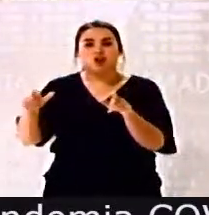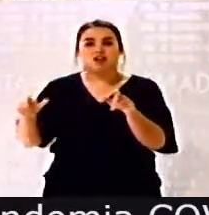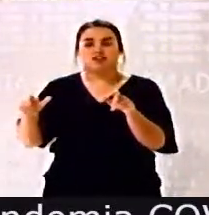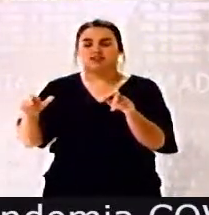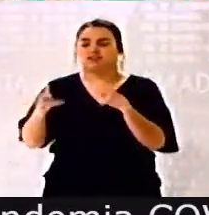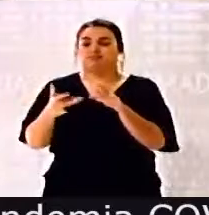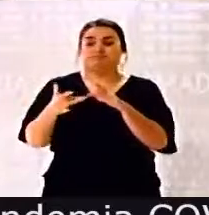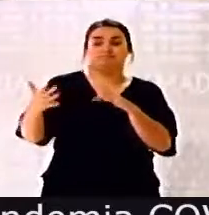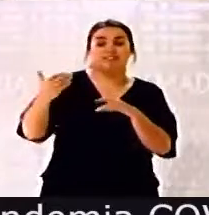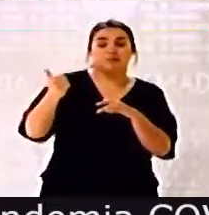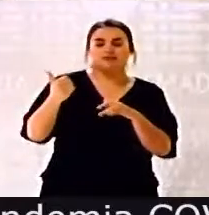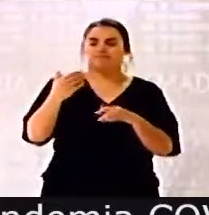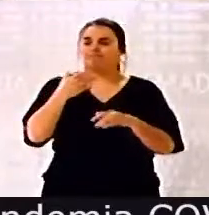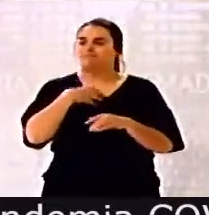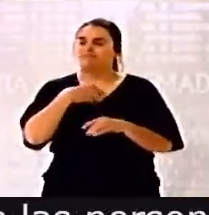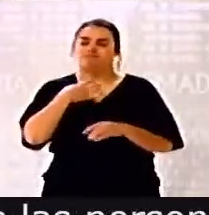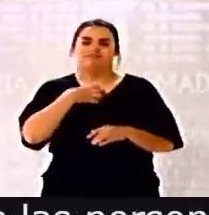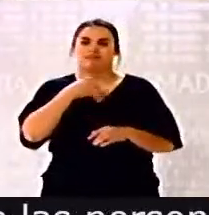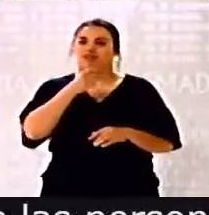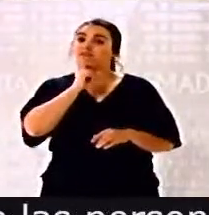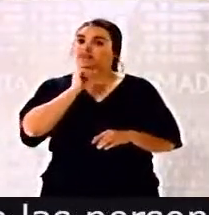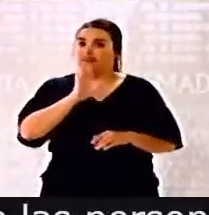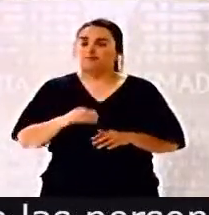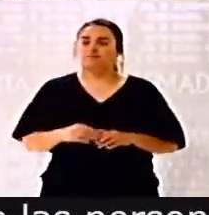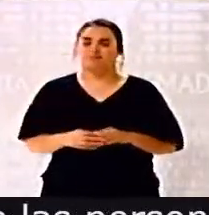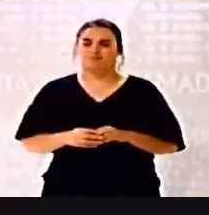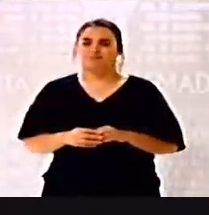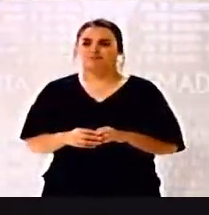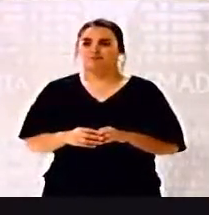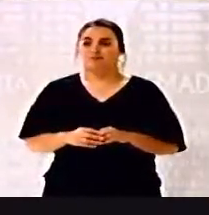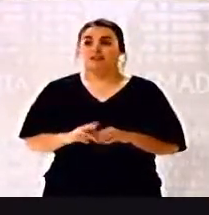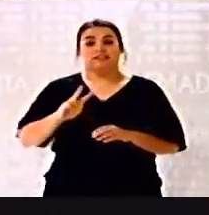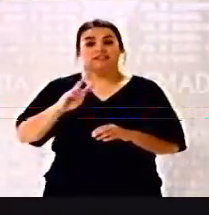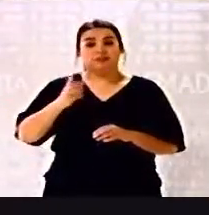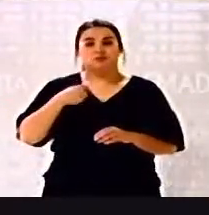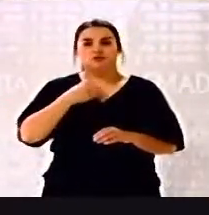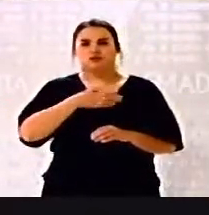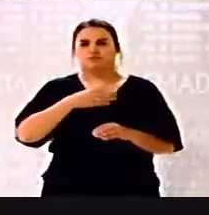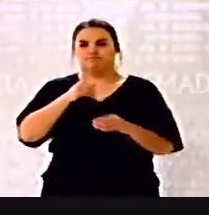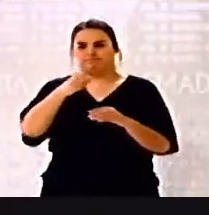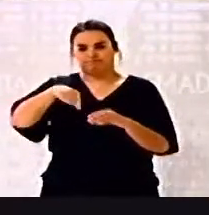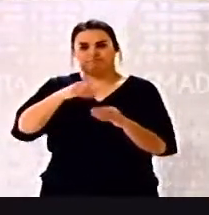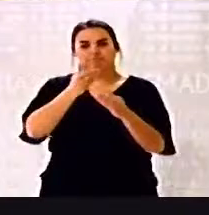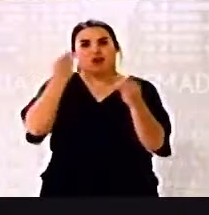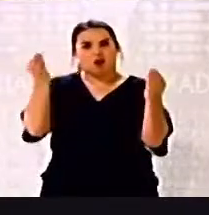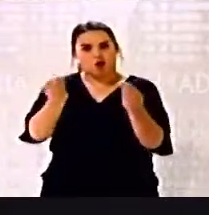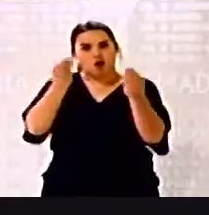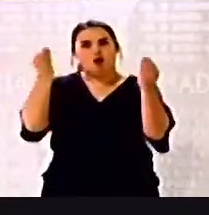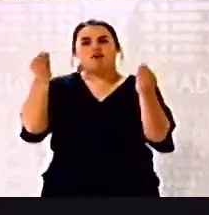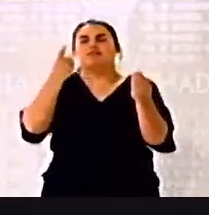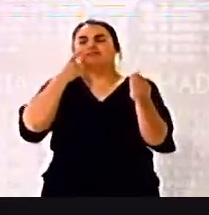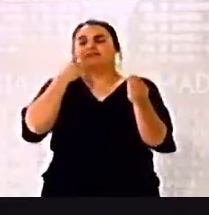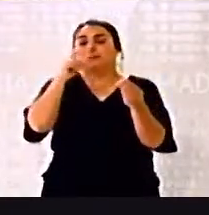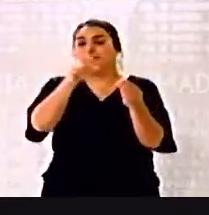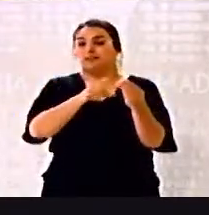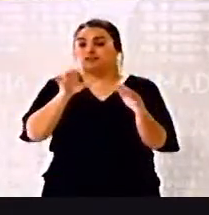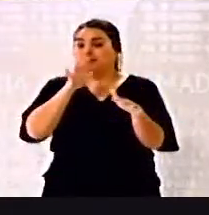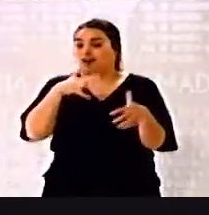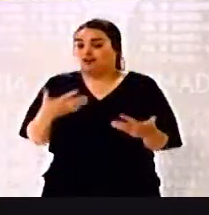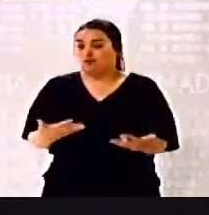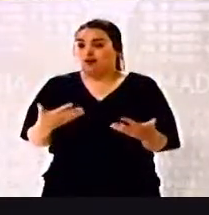que queríamos. En segundo lugar, desearle una pronta recuperación a esas personas que